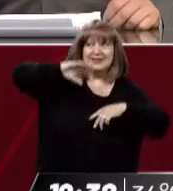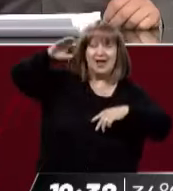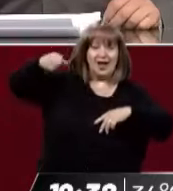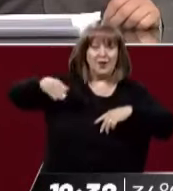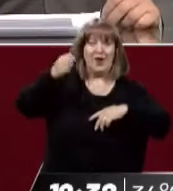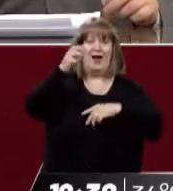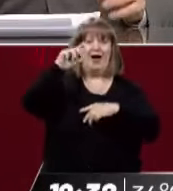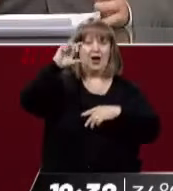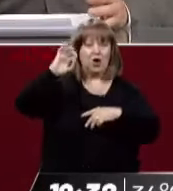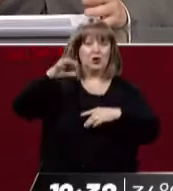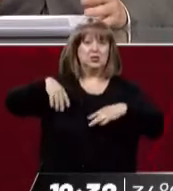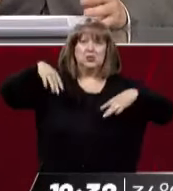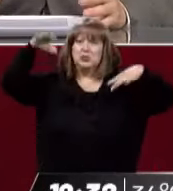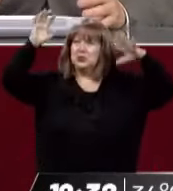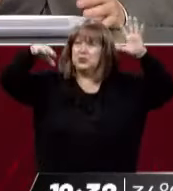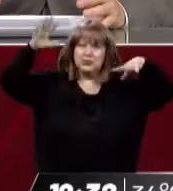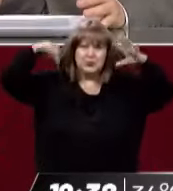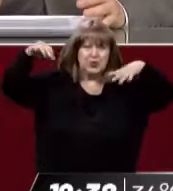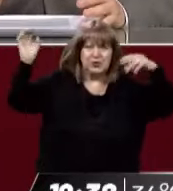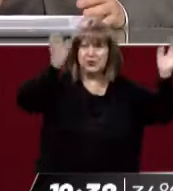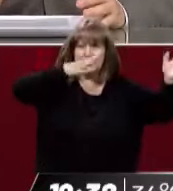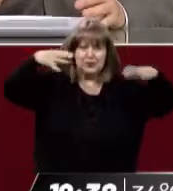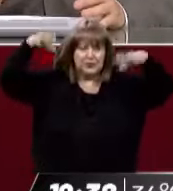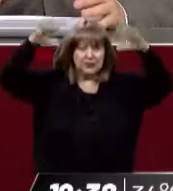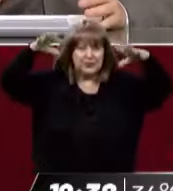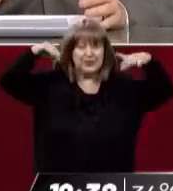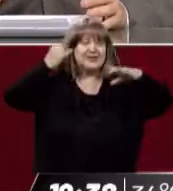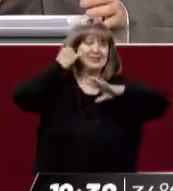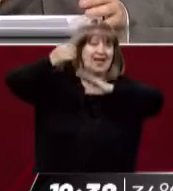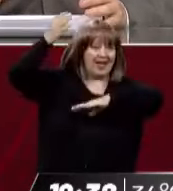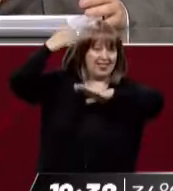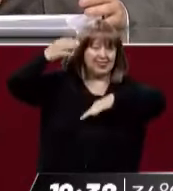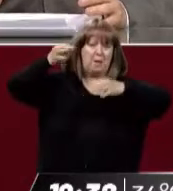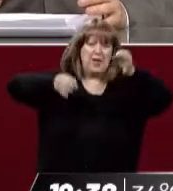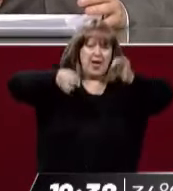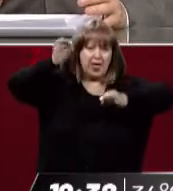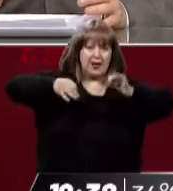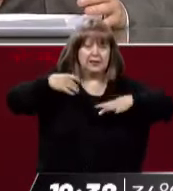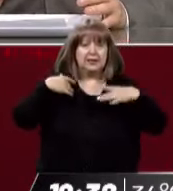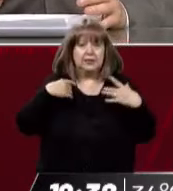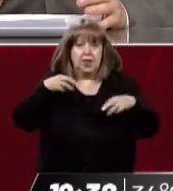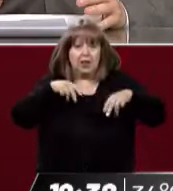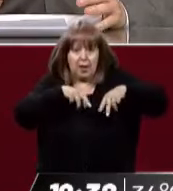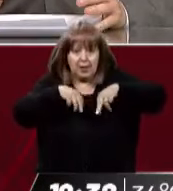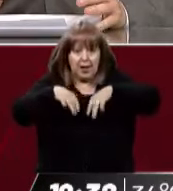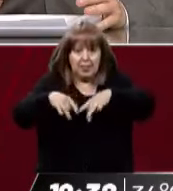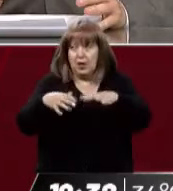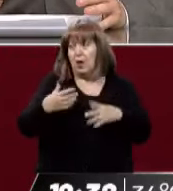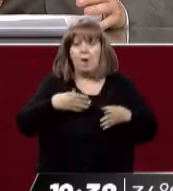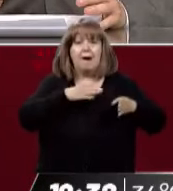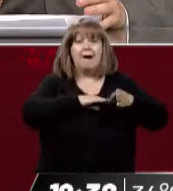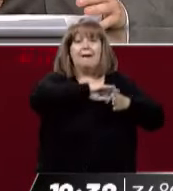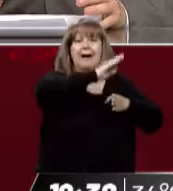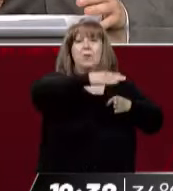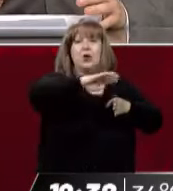y en la base luego de producirse está tormenta no Sofi recordemos ese momento de la granizada y bueno y la preocupación y demás subieron al